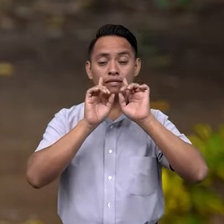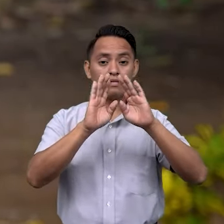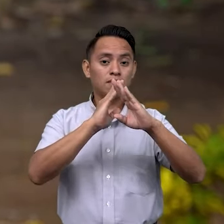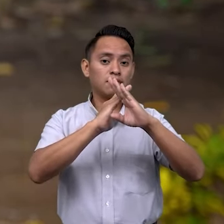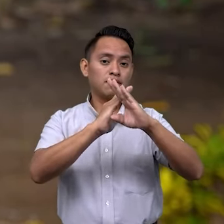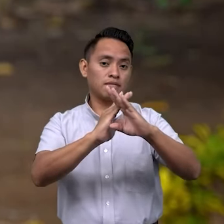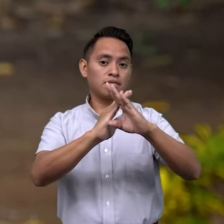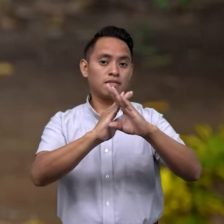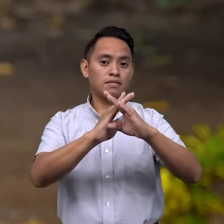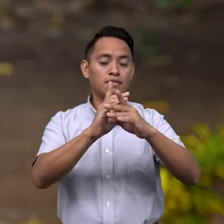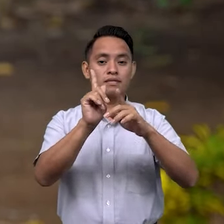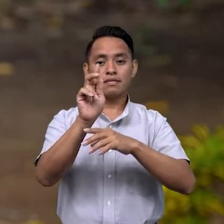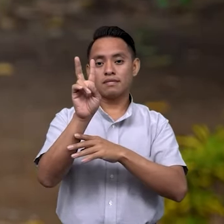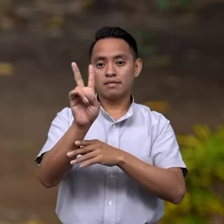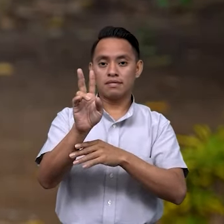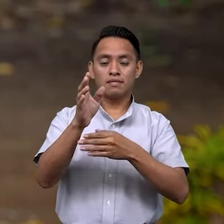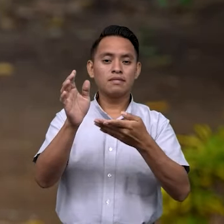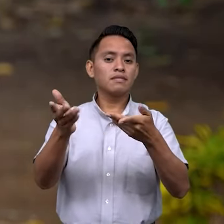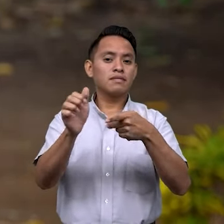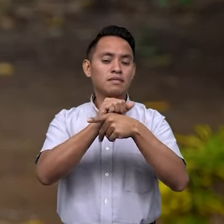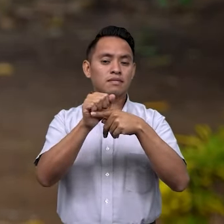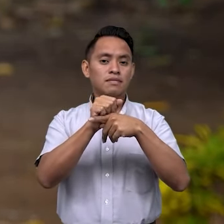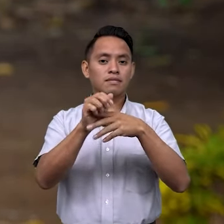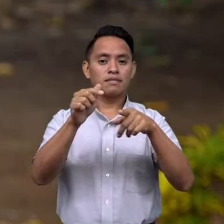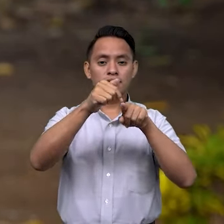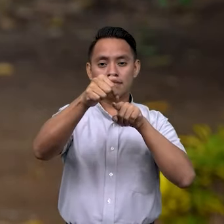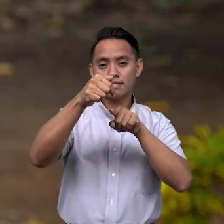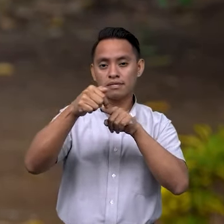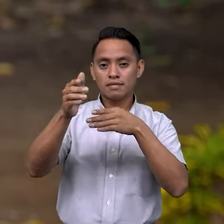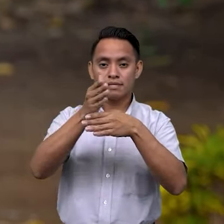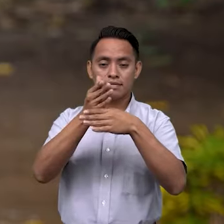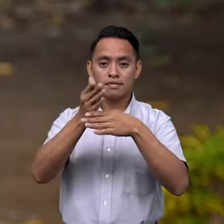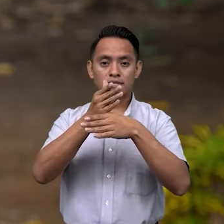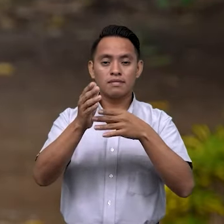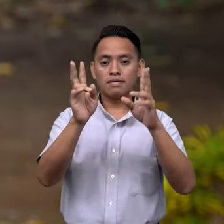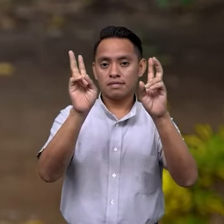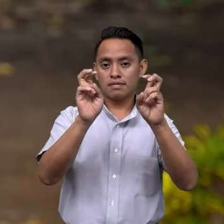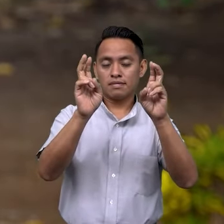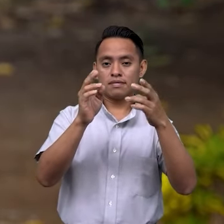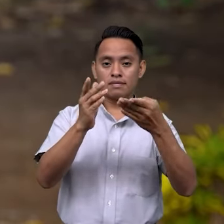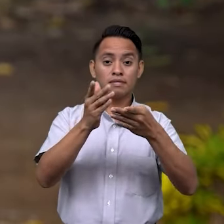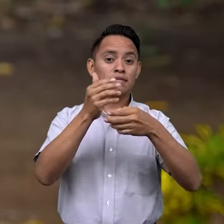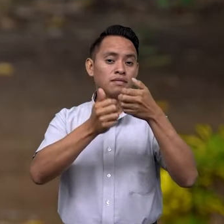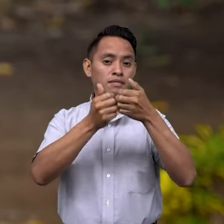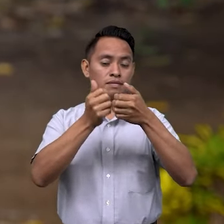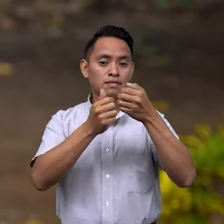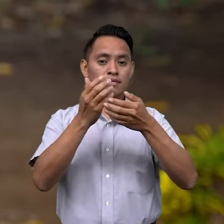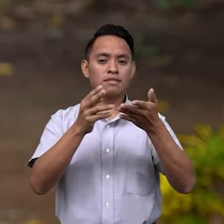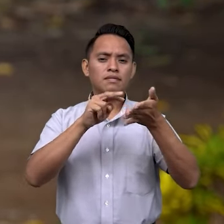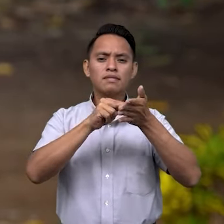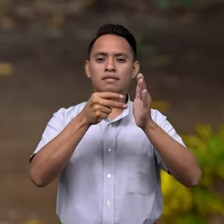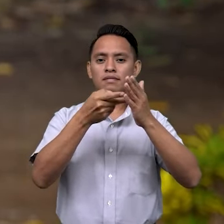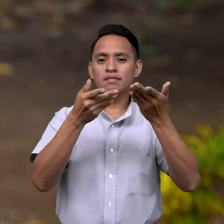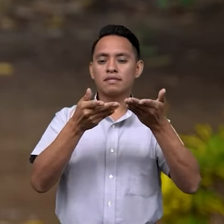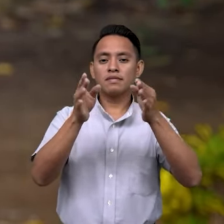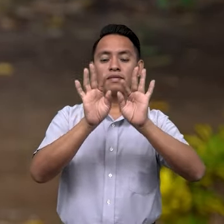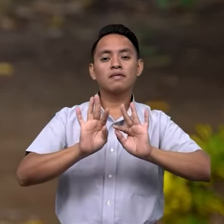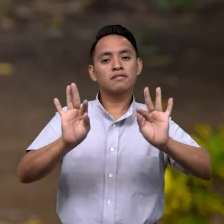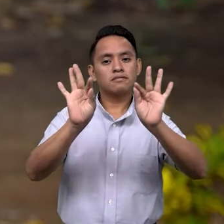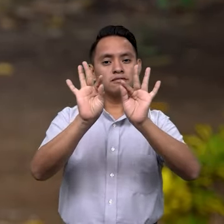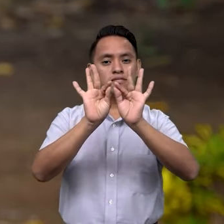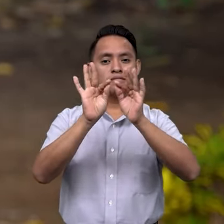prevención desde la televisión. La preparación de las municipalidades desde el contexto multiamenazas ha significado un eslabón